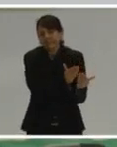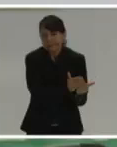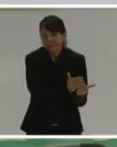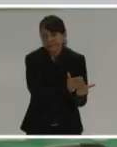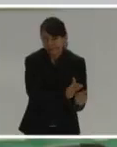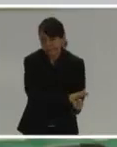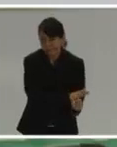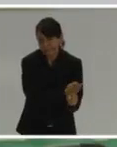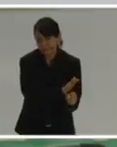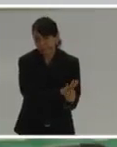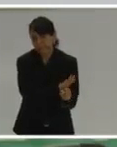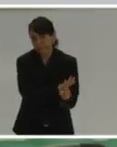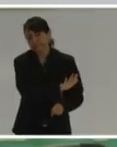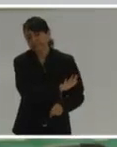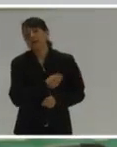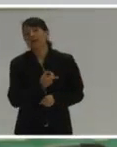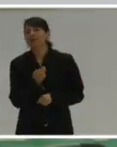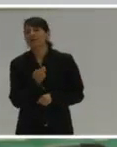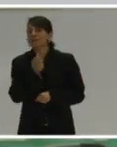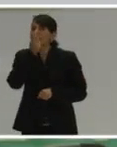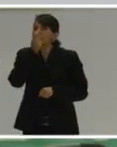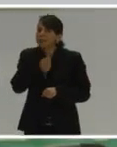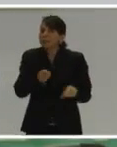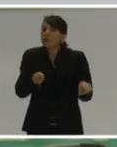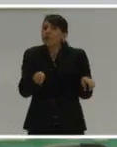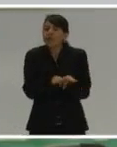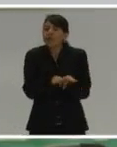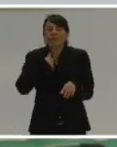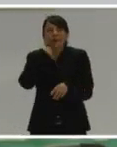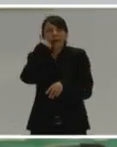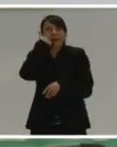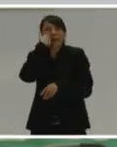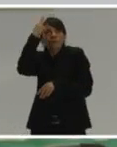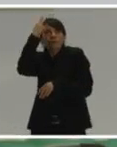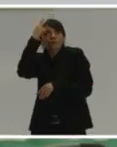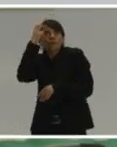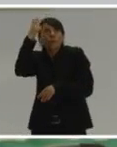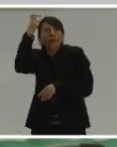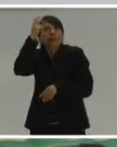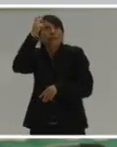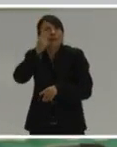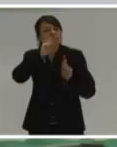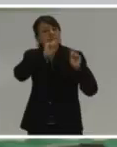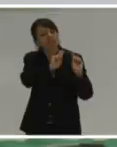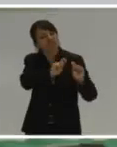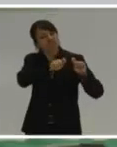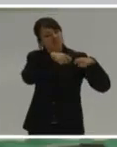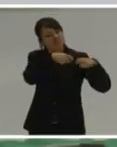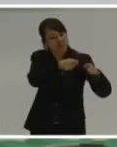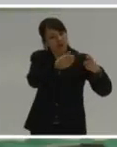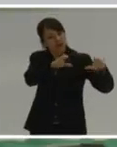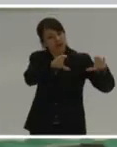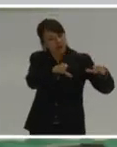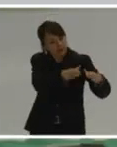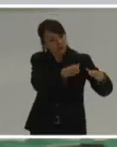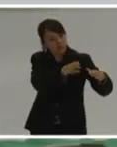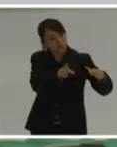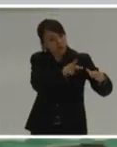queremos que sea la libre determinación de los pueblos indígenas en base al consentimiento previo, libre e